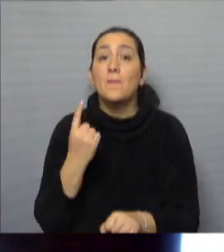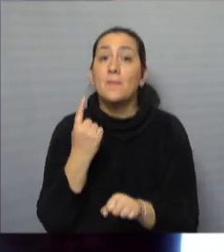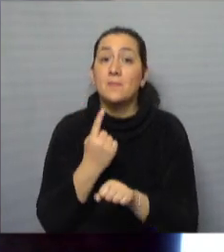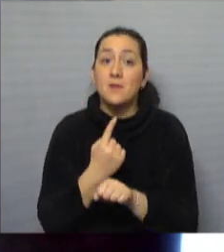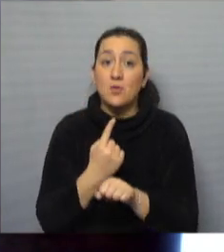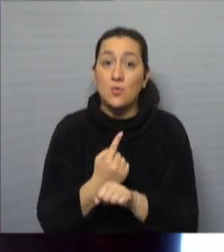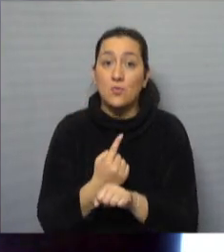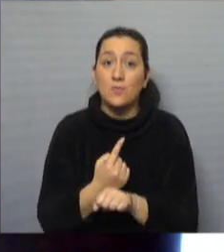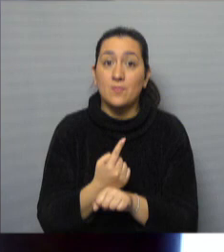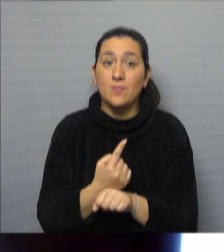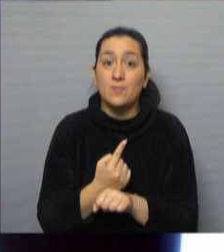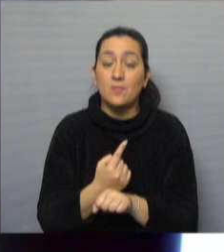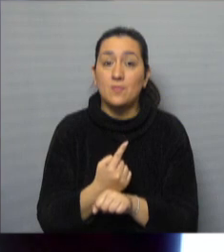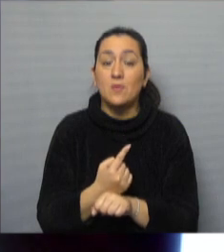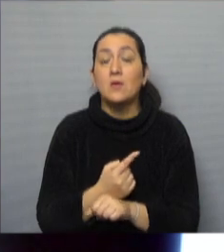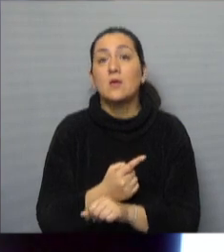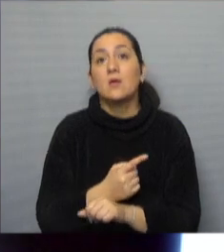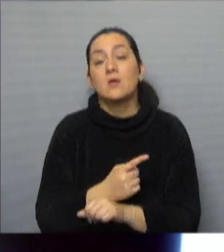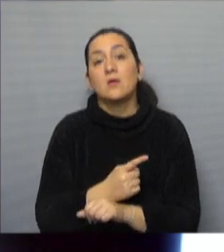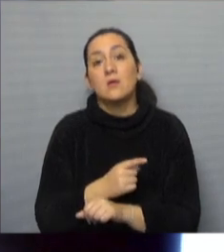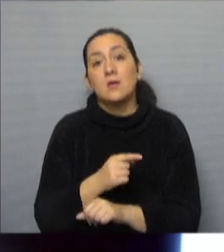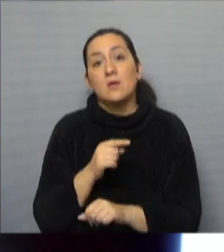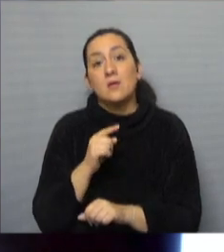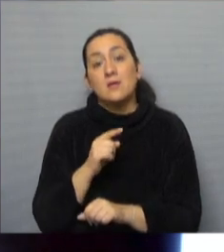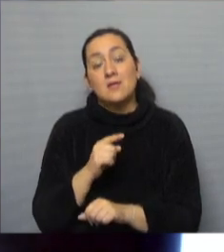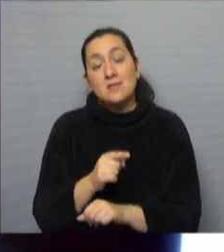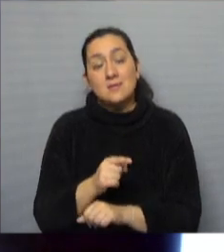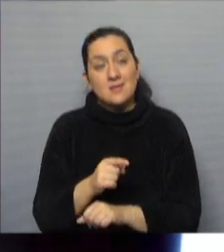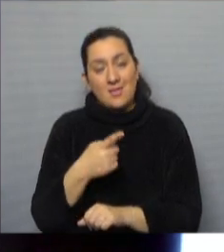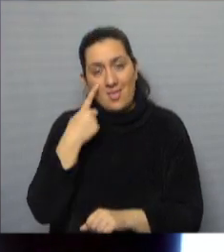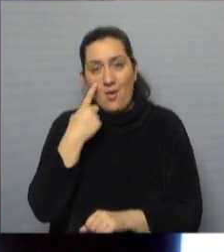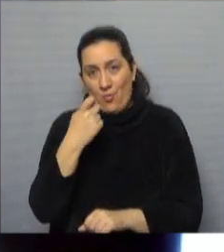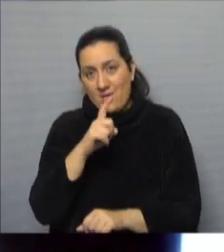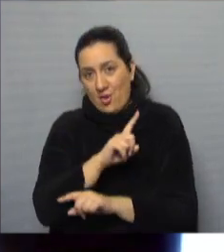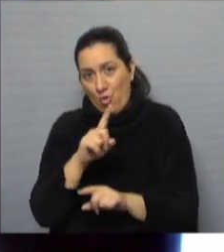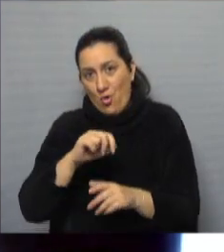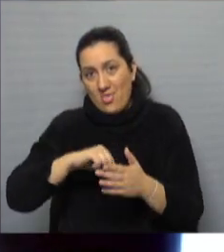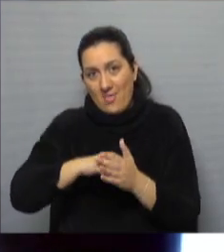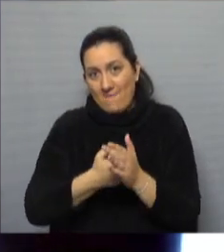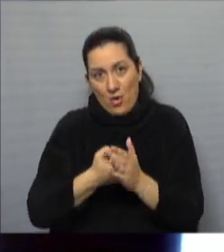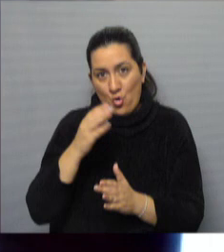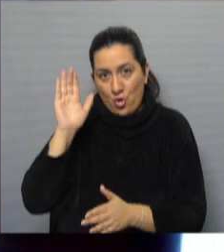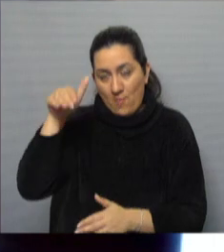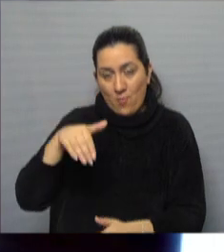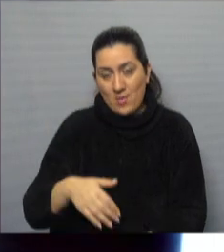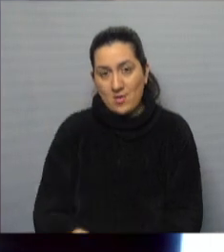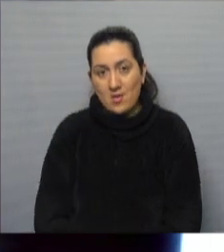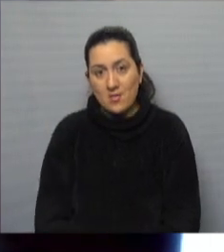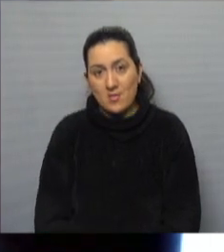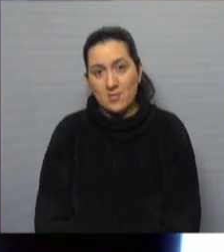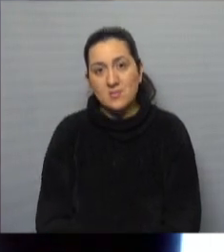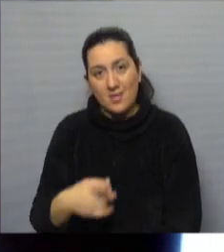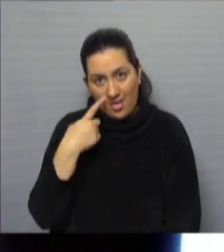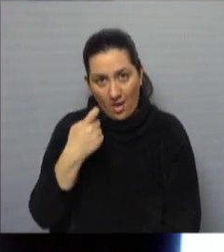que si no es si es evidente que no es del banco república o de de la entidad que estén